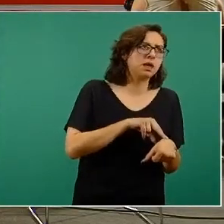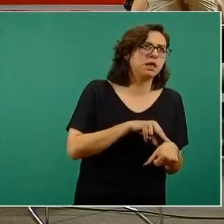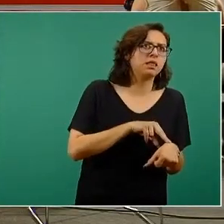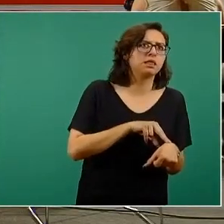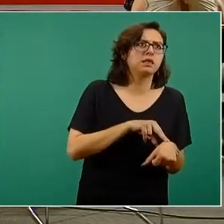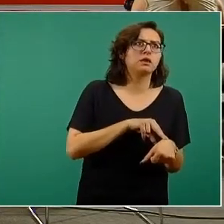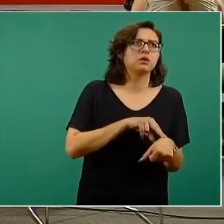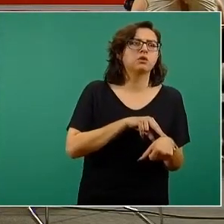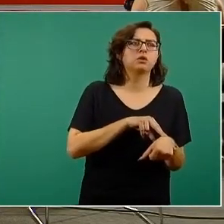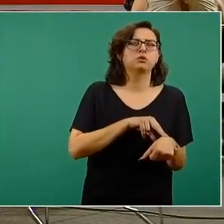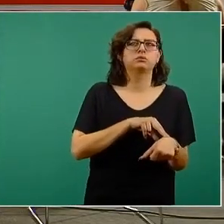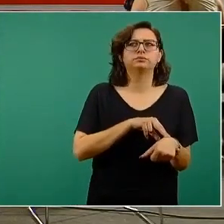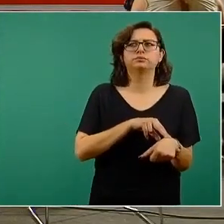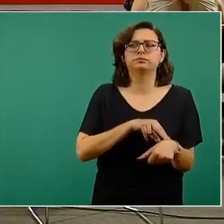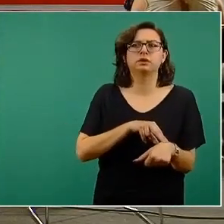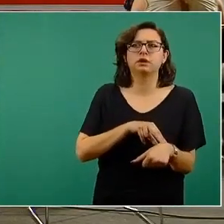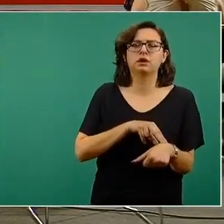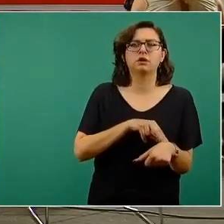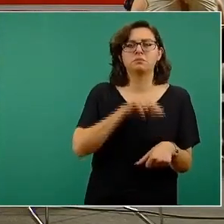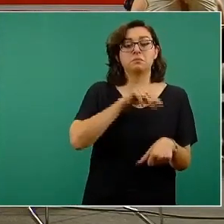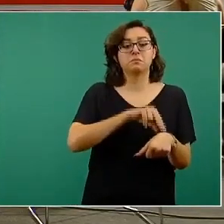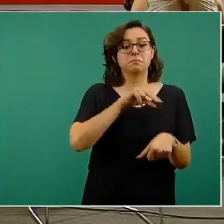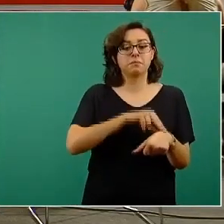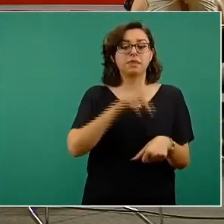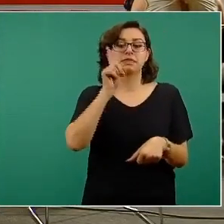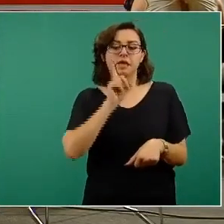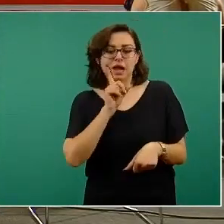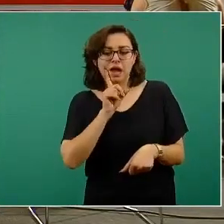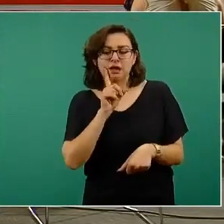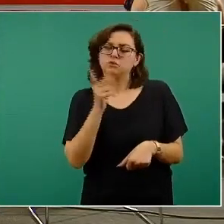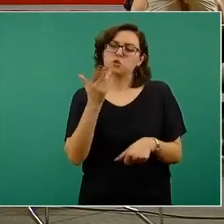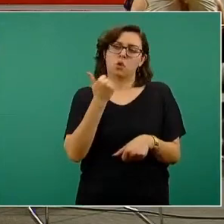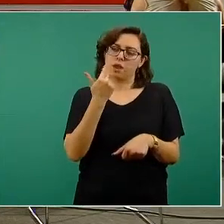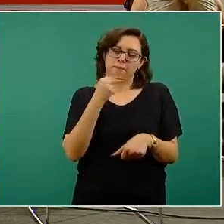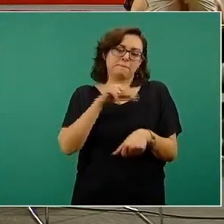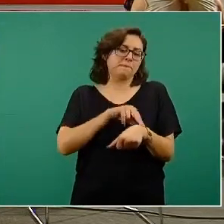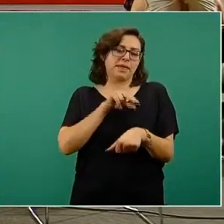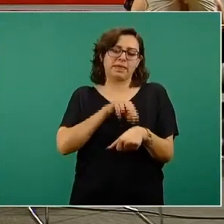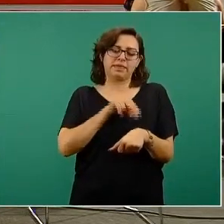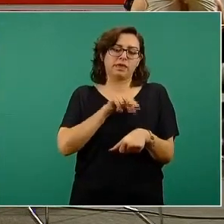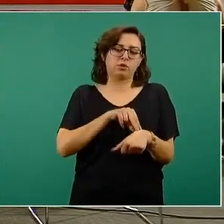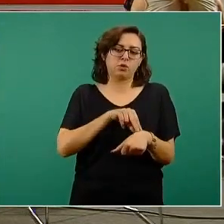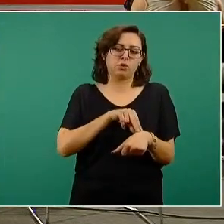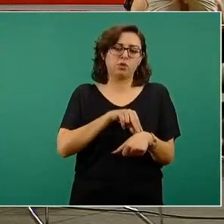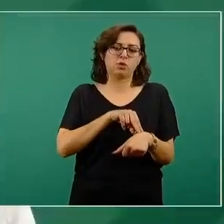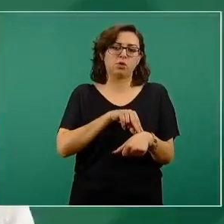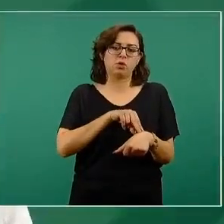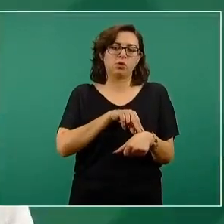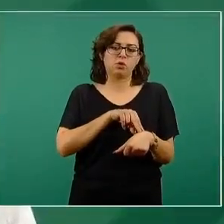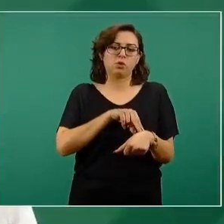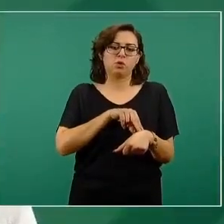generalmente no tiene el lenguaje de género, ya debería tenerlo, pero digamos una persona que dice médico